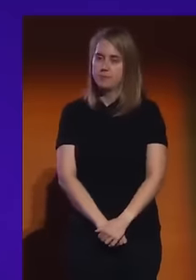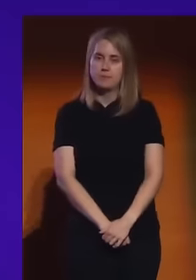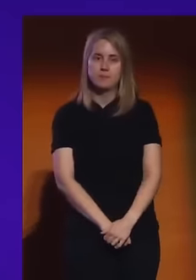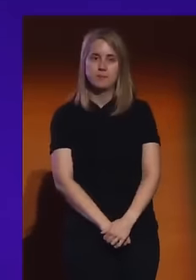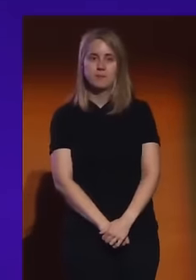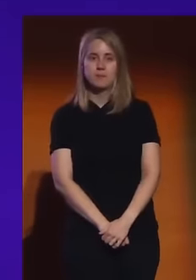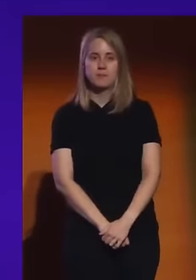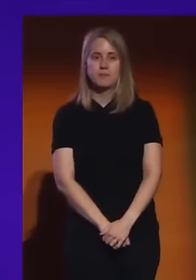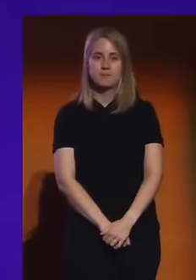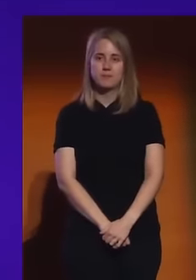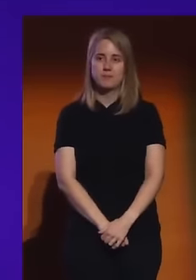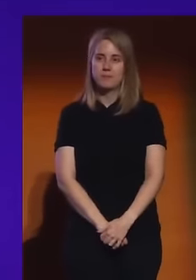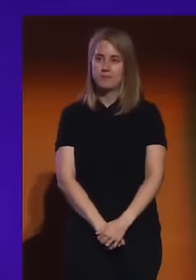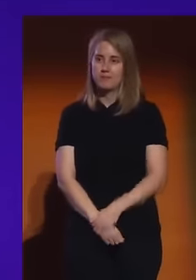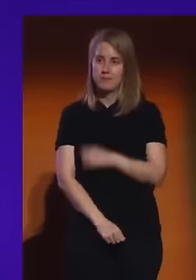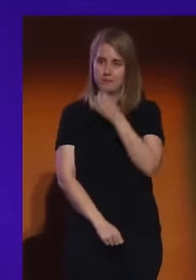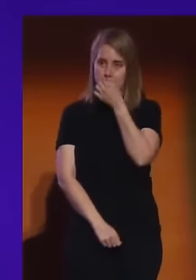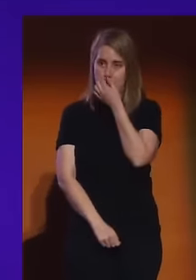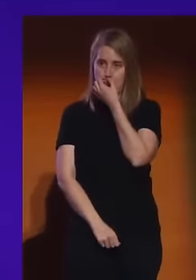gabe